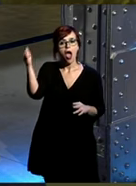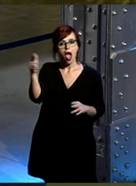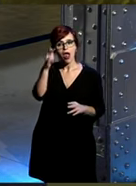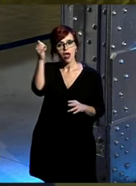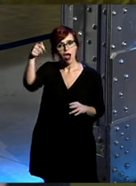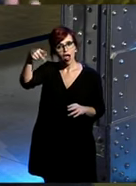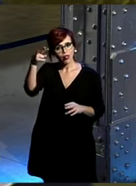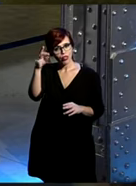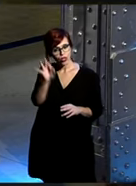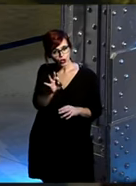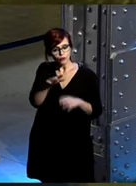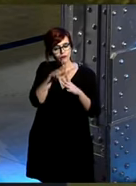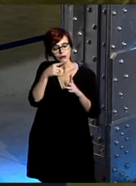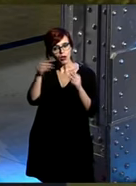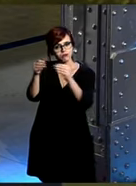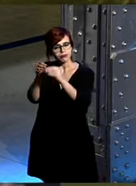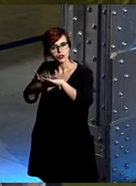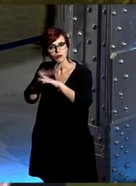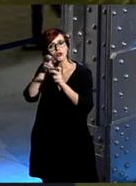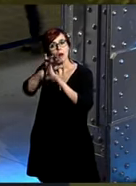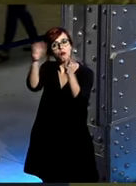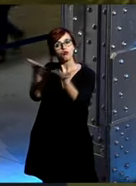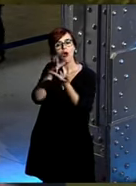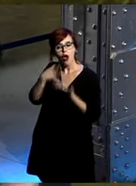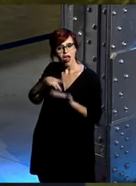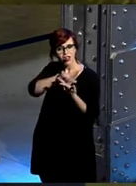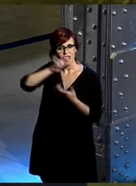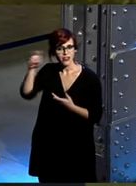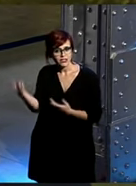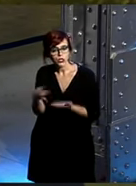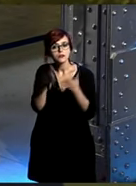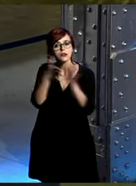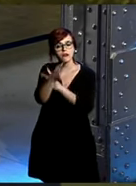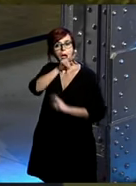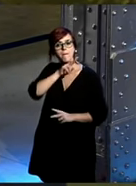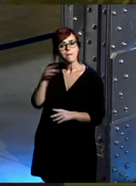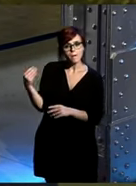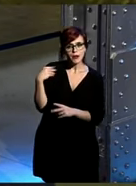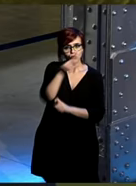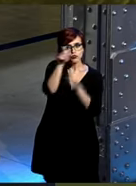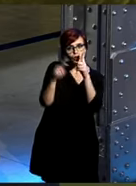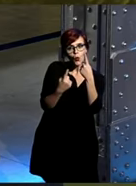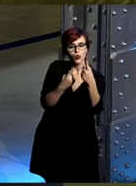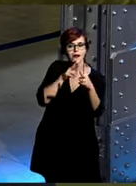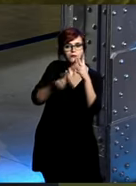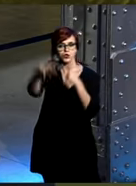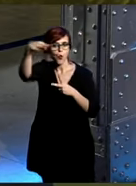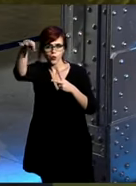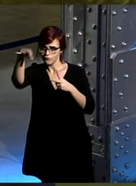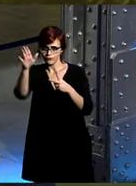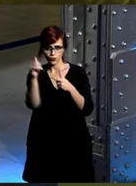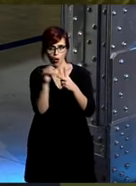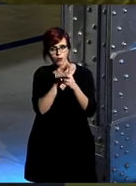en un mundo diverso, en el mundo en el que no solo hay una respuesta a las preguntas, no solo hay una forma de enfrentarse a los problemas. Y para mí eso es una gran oportunidad,